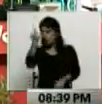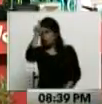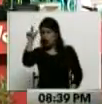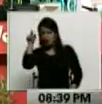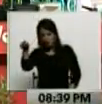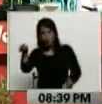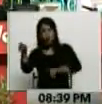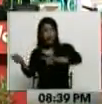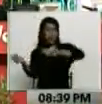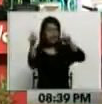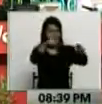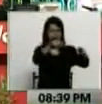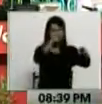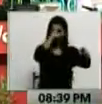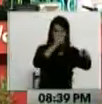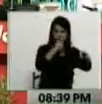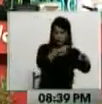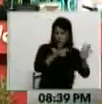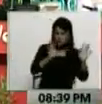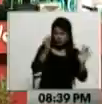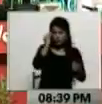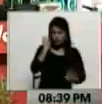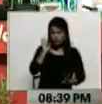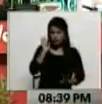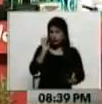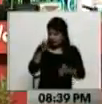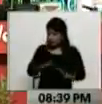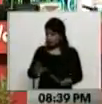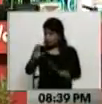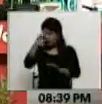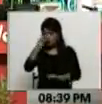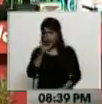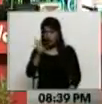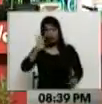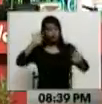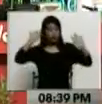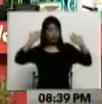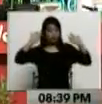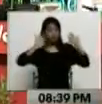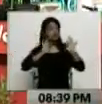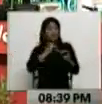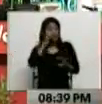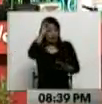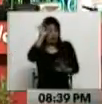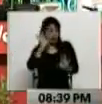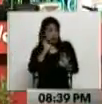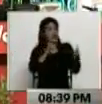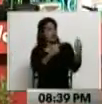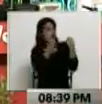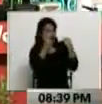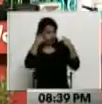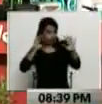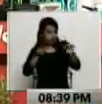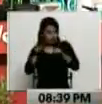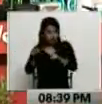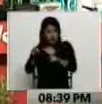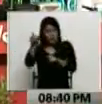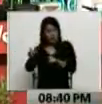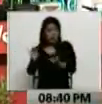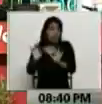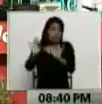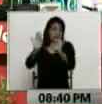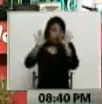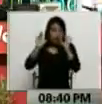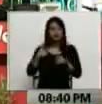ciudadano americano será es probable no no no digamos que no lo mejor porque Acuérdese que que que esta gente es muy especial